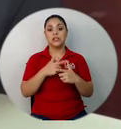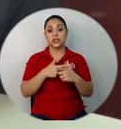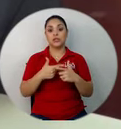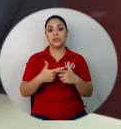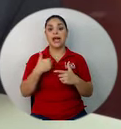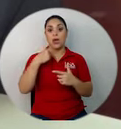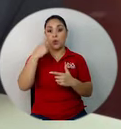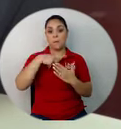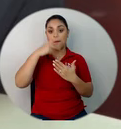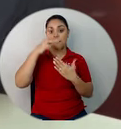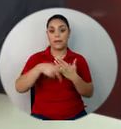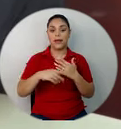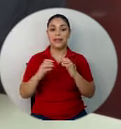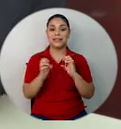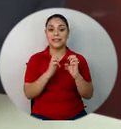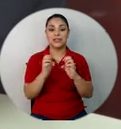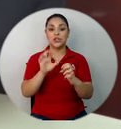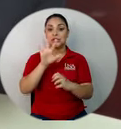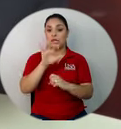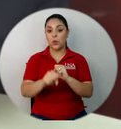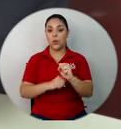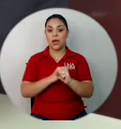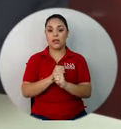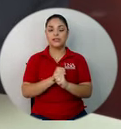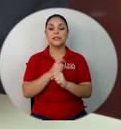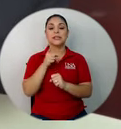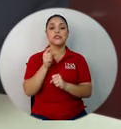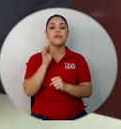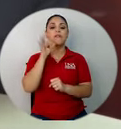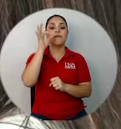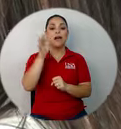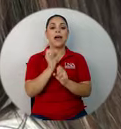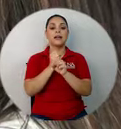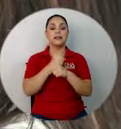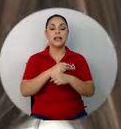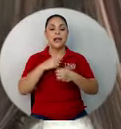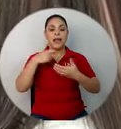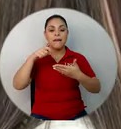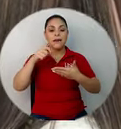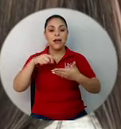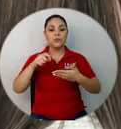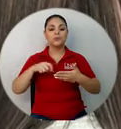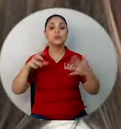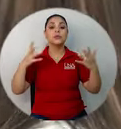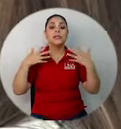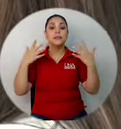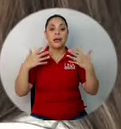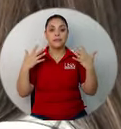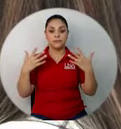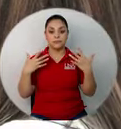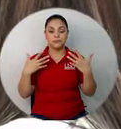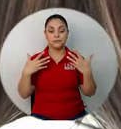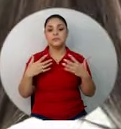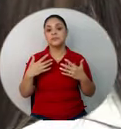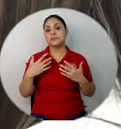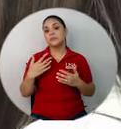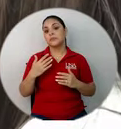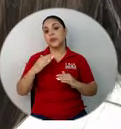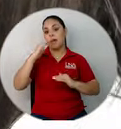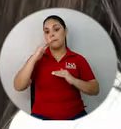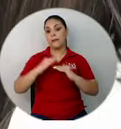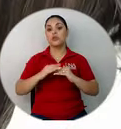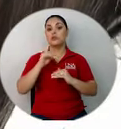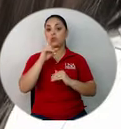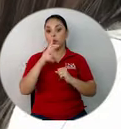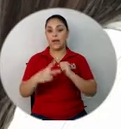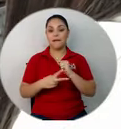se define un plan estratégico a 5 años que se realizará una evaluación del clima organizacional, ¿verdad?, al